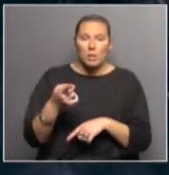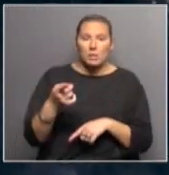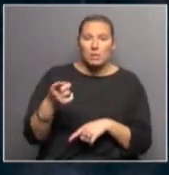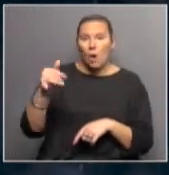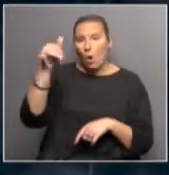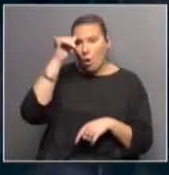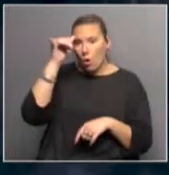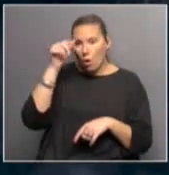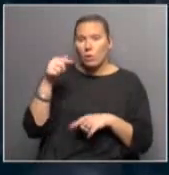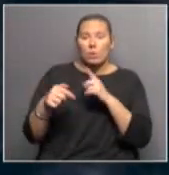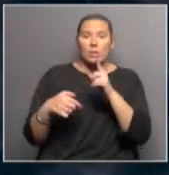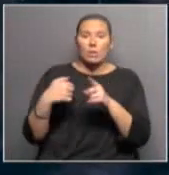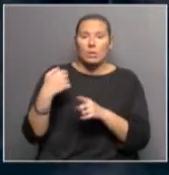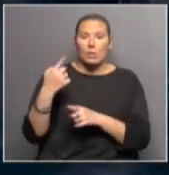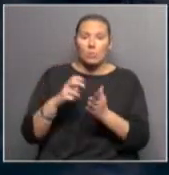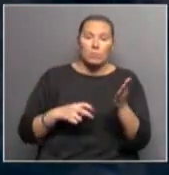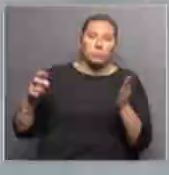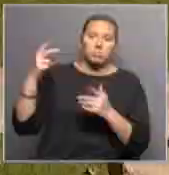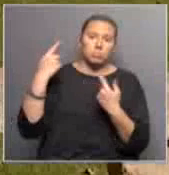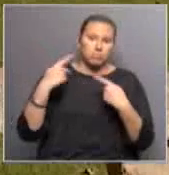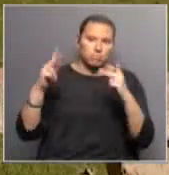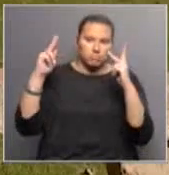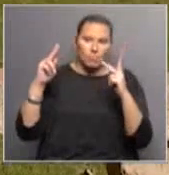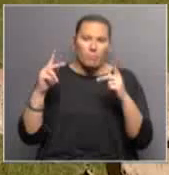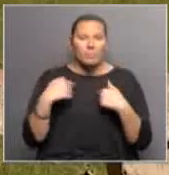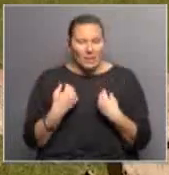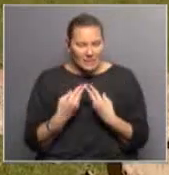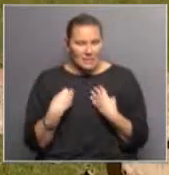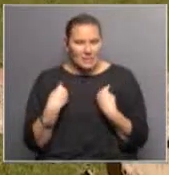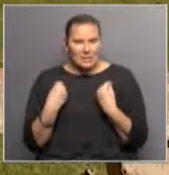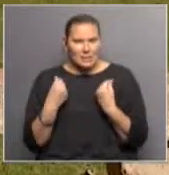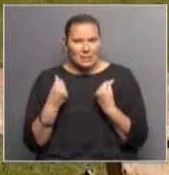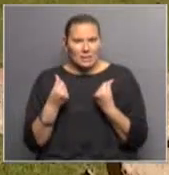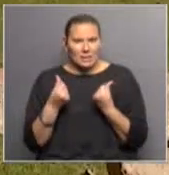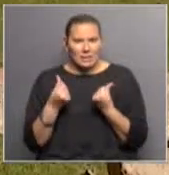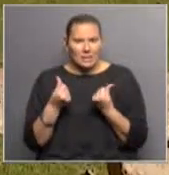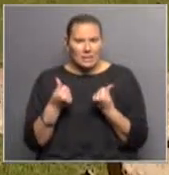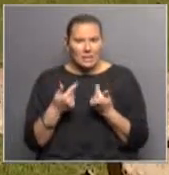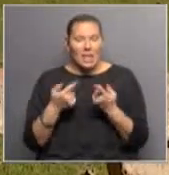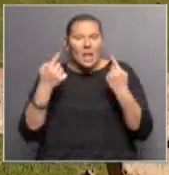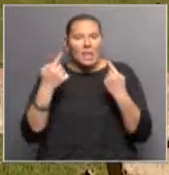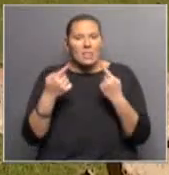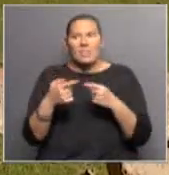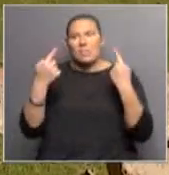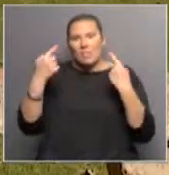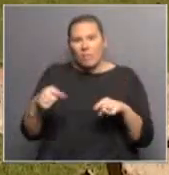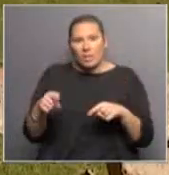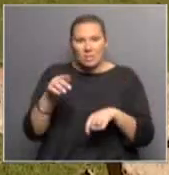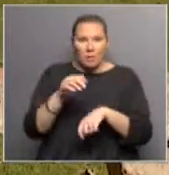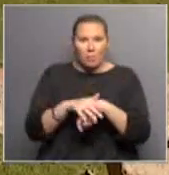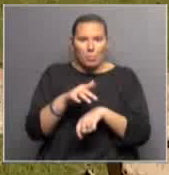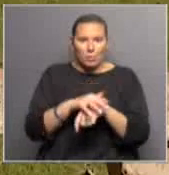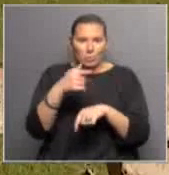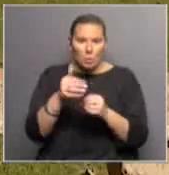Colón y bueno, ya después di el salto al exterior. ¿Y sentís que hubo alguna diferencia desde que empezaste